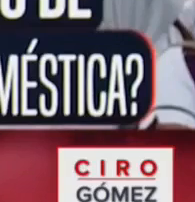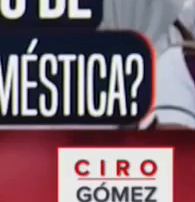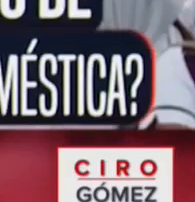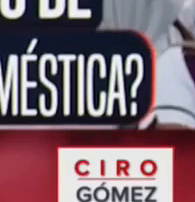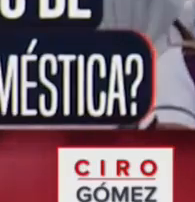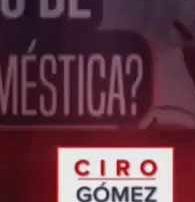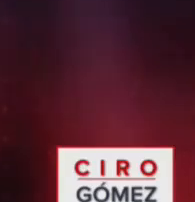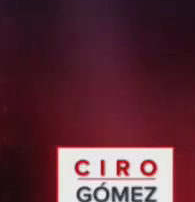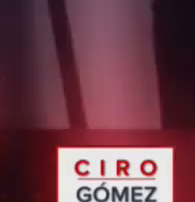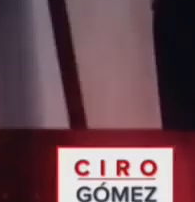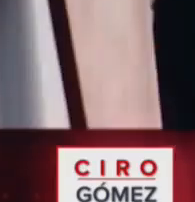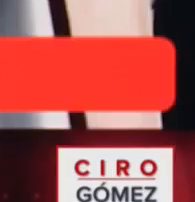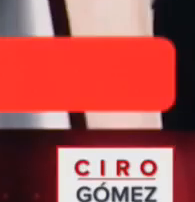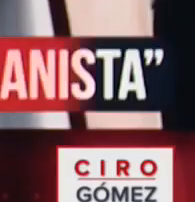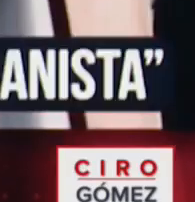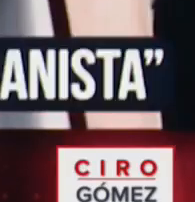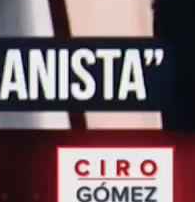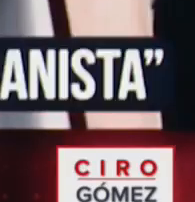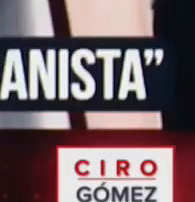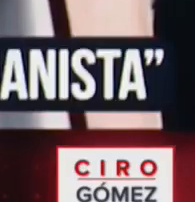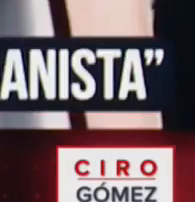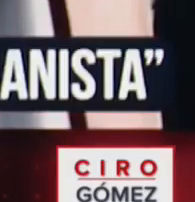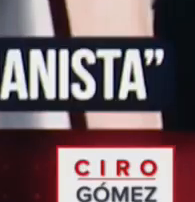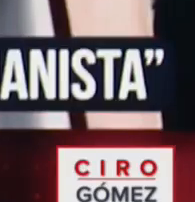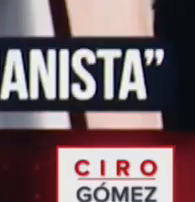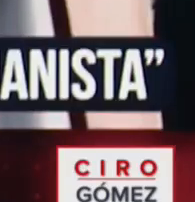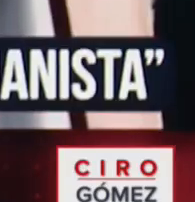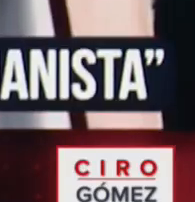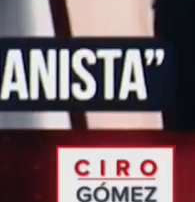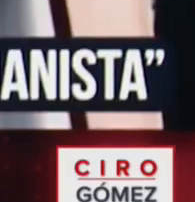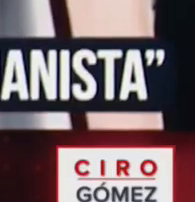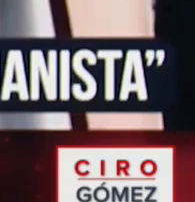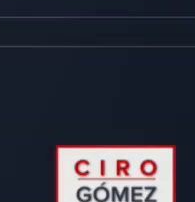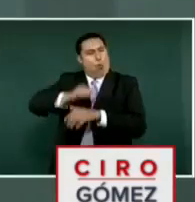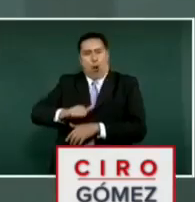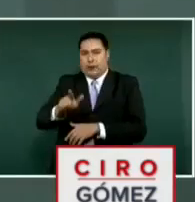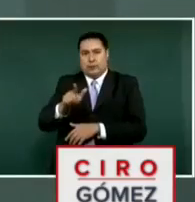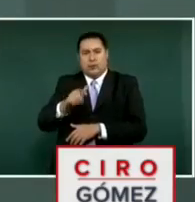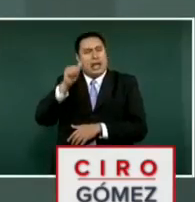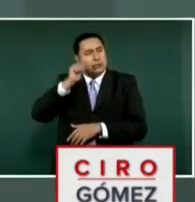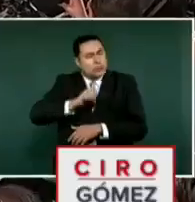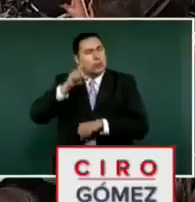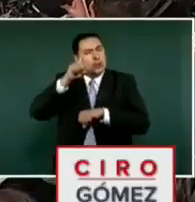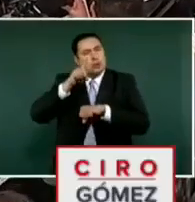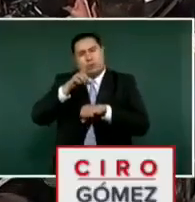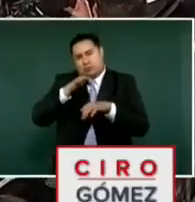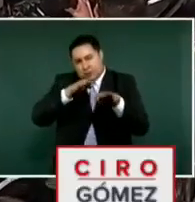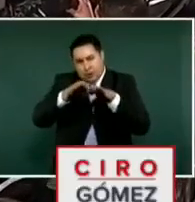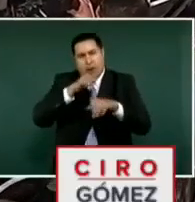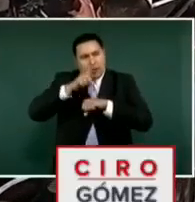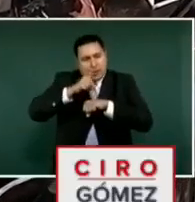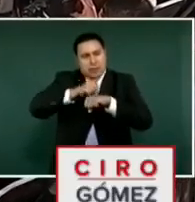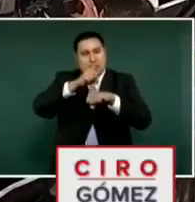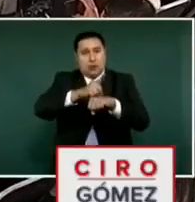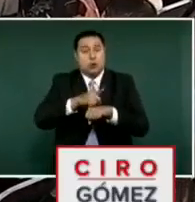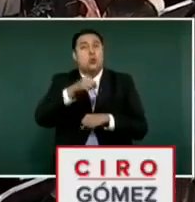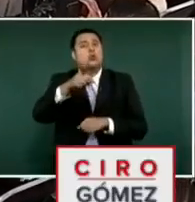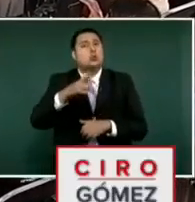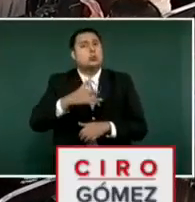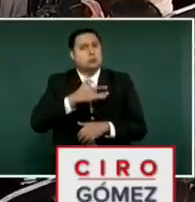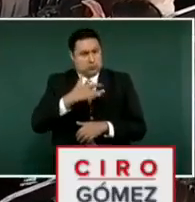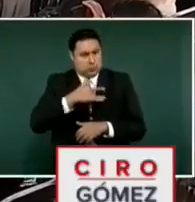Y sobre estos temas hoy dijo esto el presidente López Obrador. ¿Se considera feminista? Yo